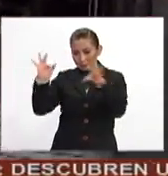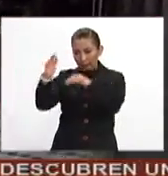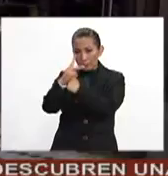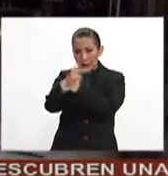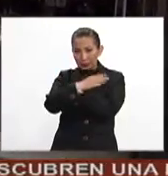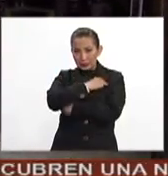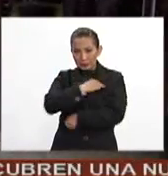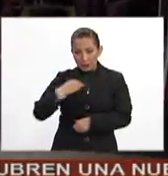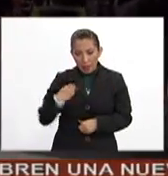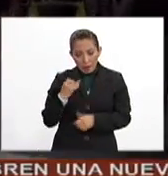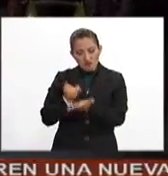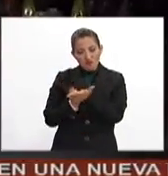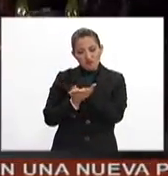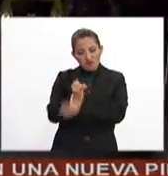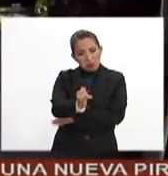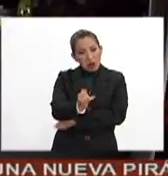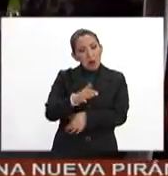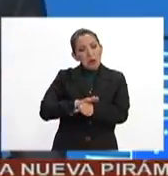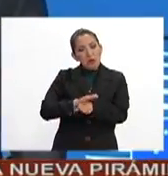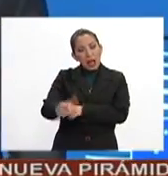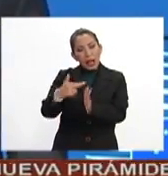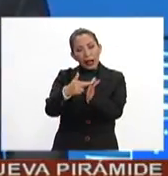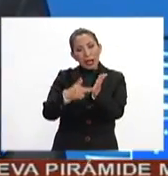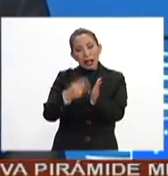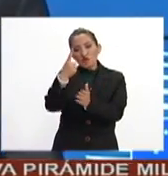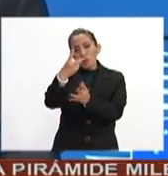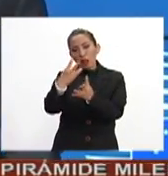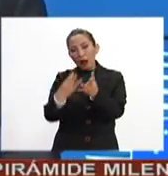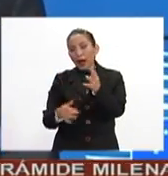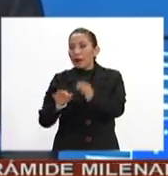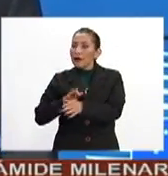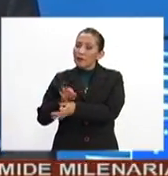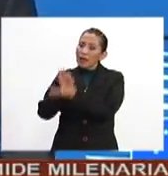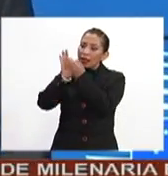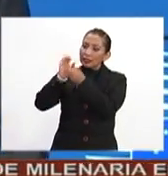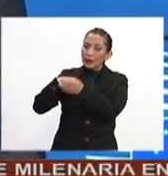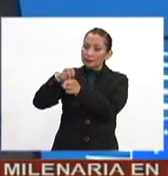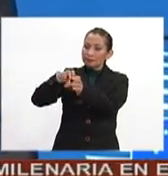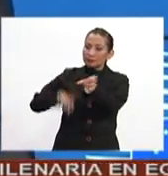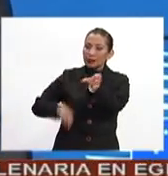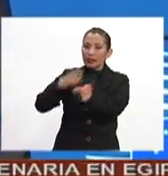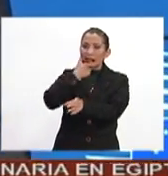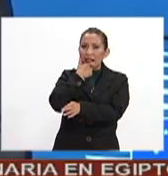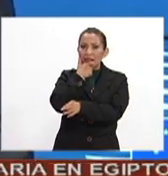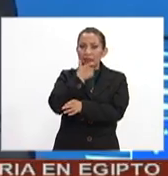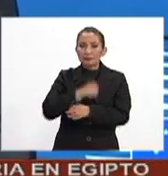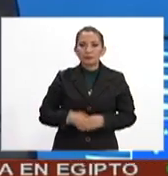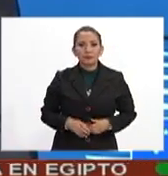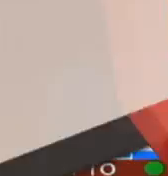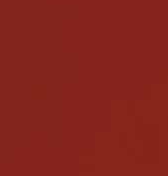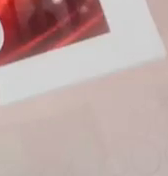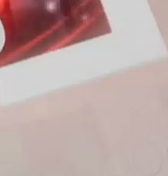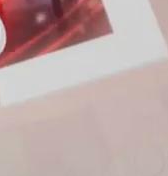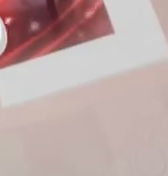países miembros definirán las líneas a seguir frente al Brexit.